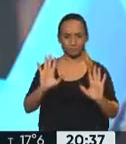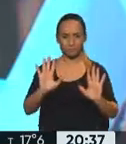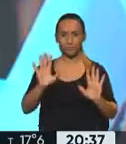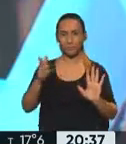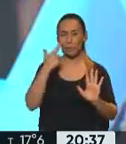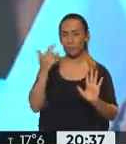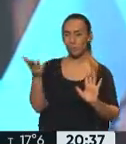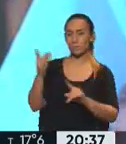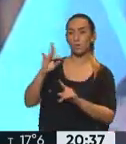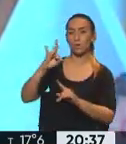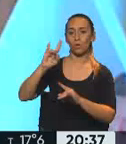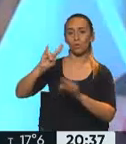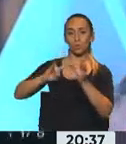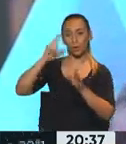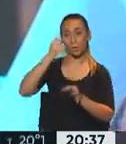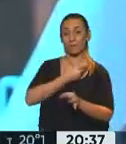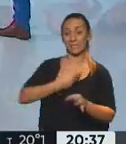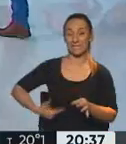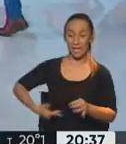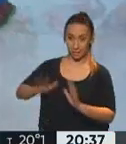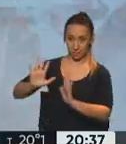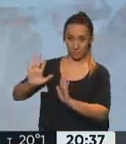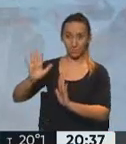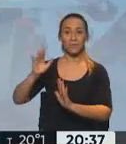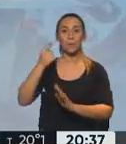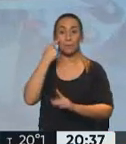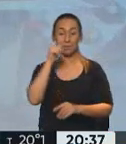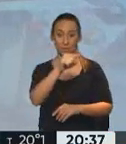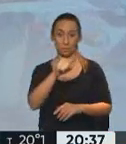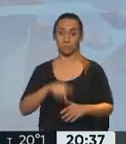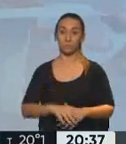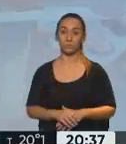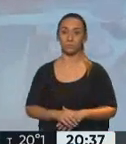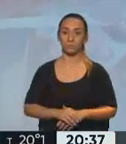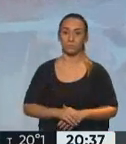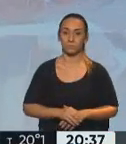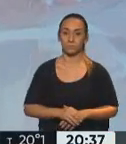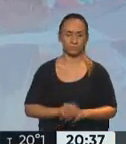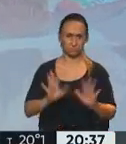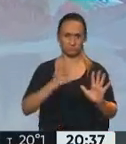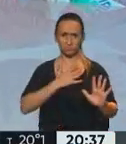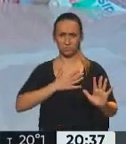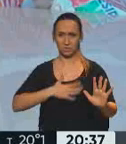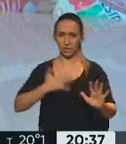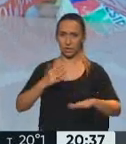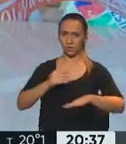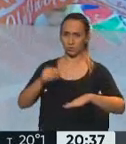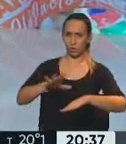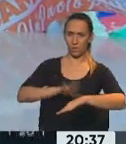Antes de ir al testimonio de Duque, sí. Vení con esta imagen. Mirá. Sí, tranquilo, hay